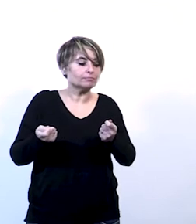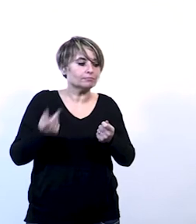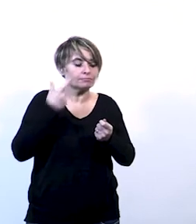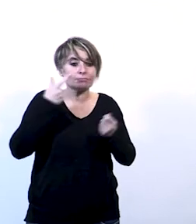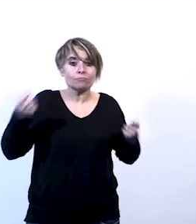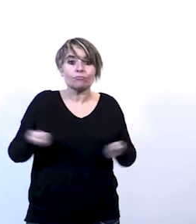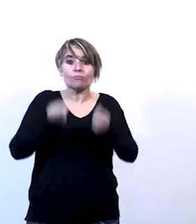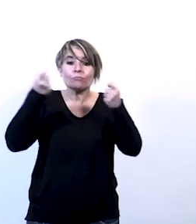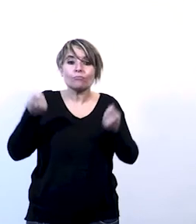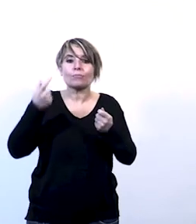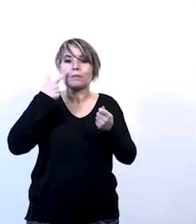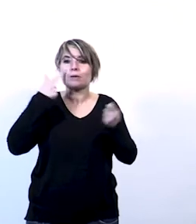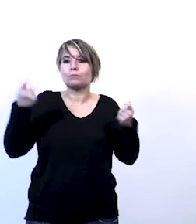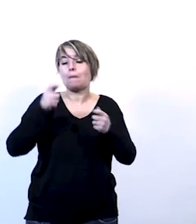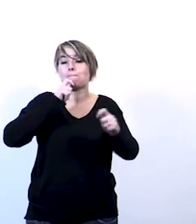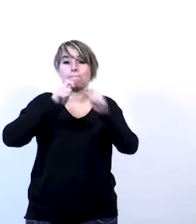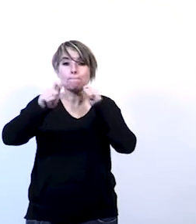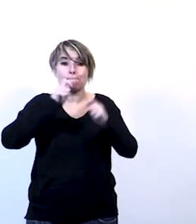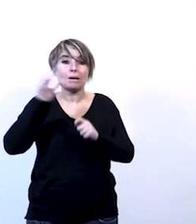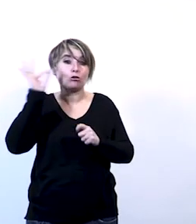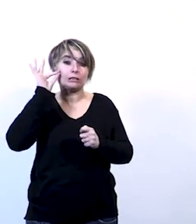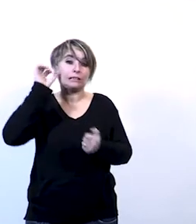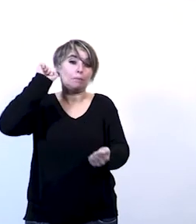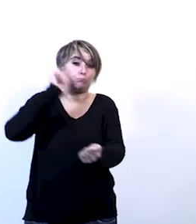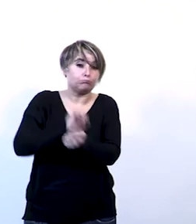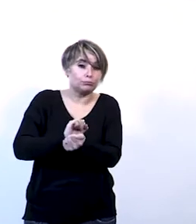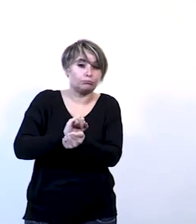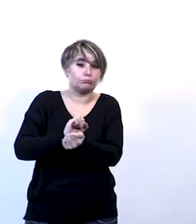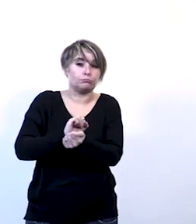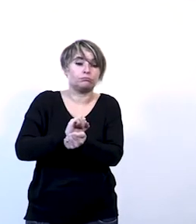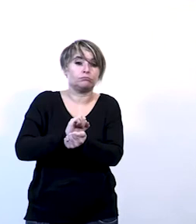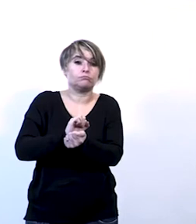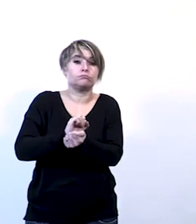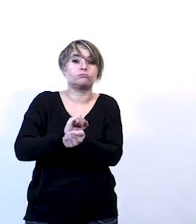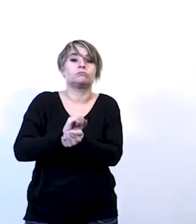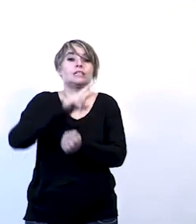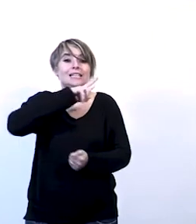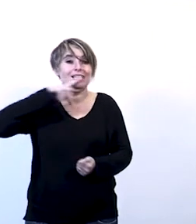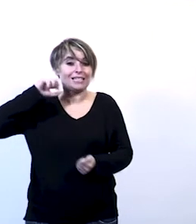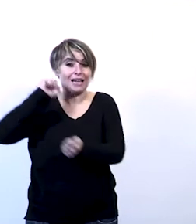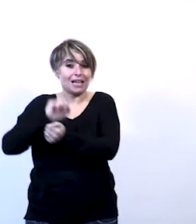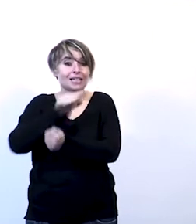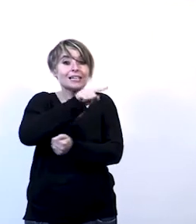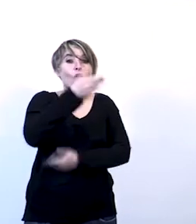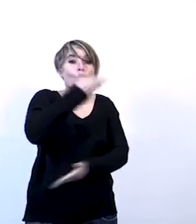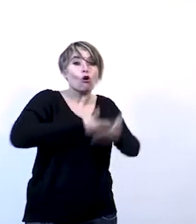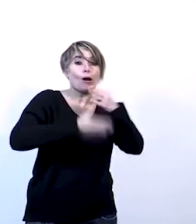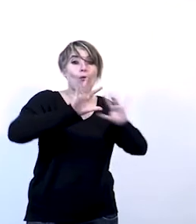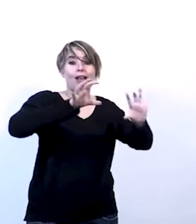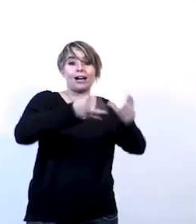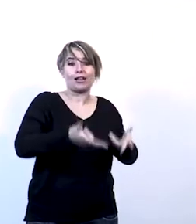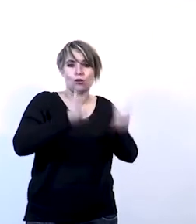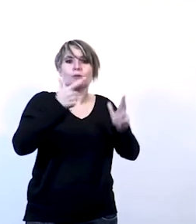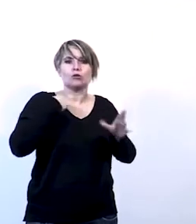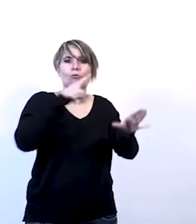de Juani Irismavi. Es una periodista que está Sí. encarcelada por Israel. Es colaboradora de una radio libre en la